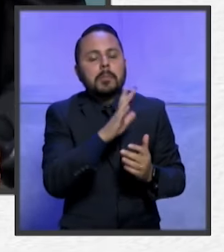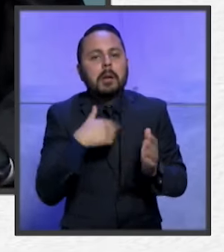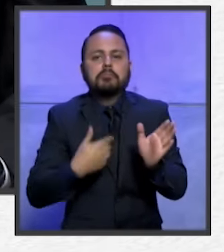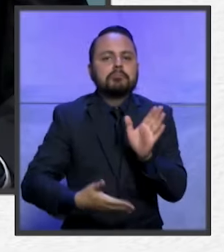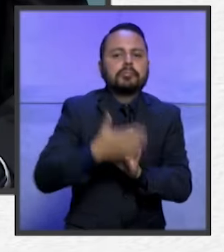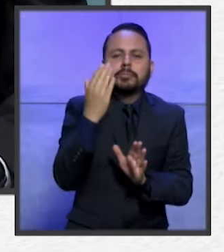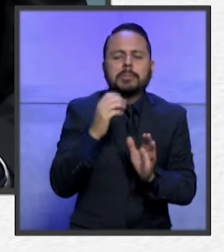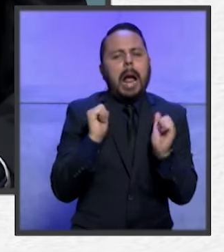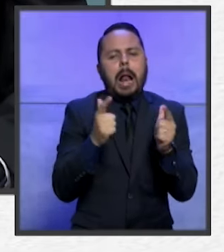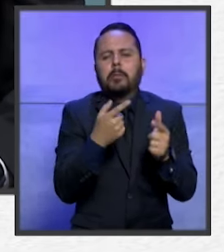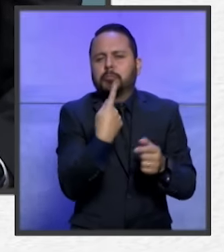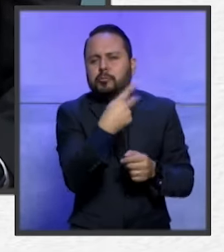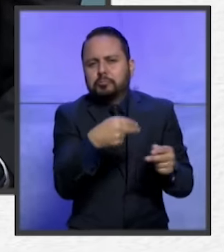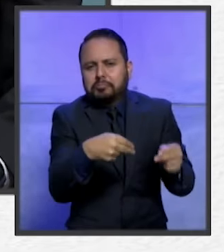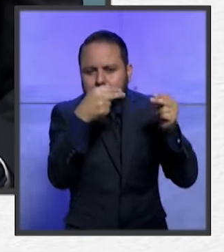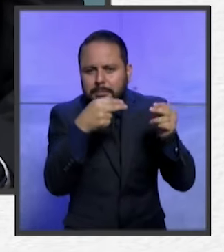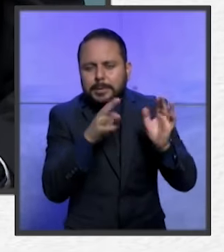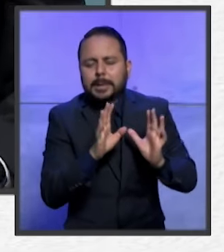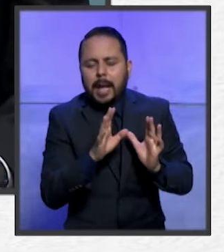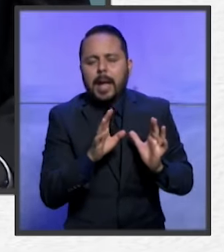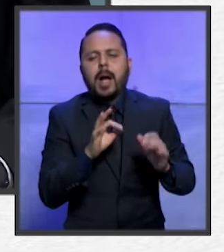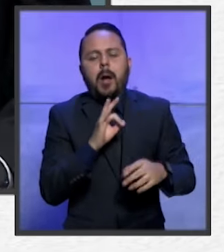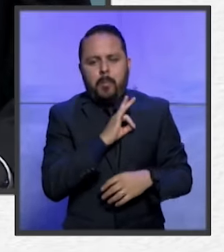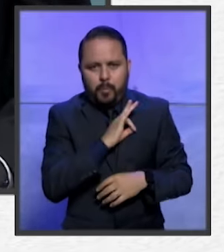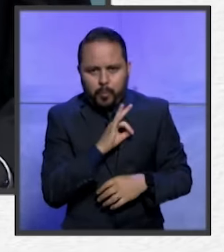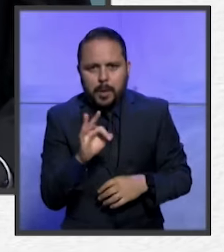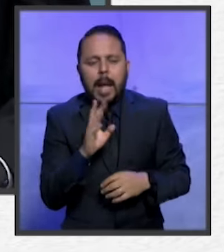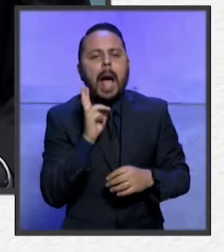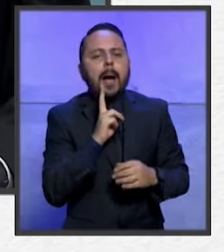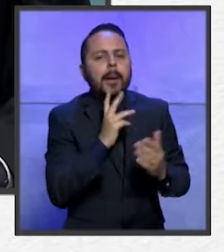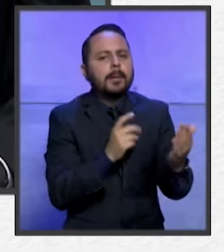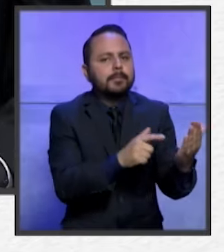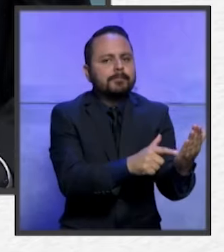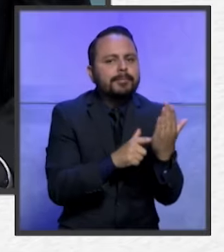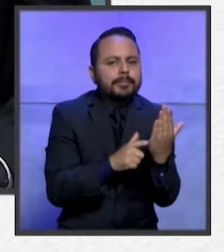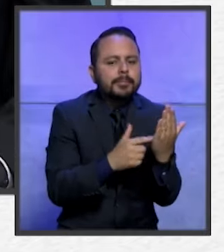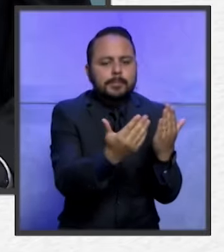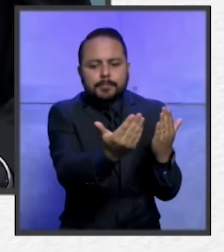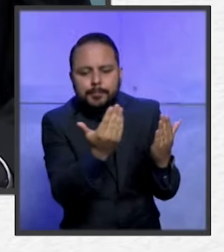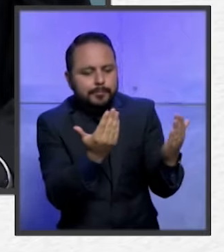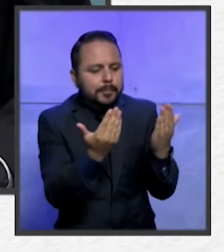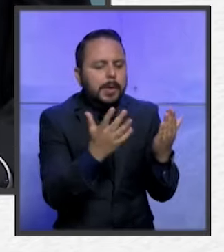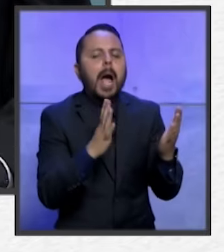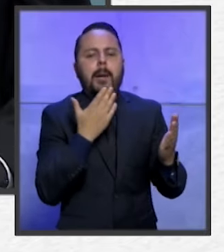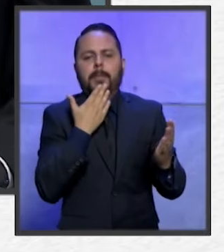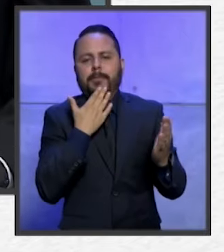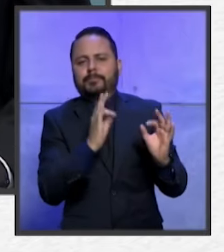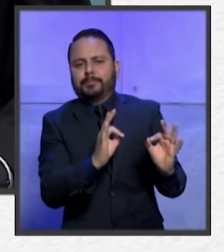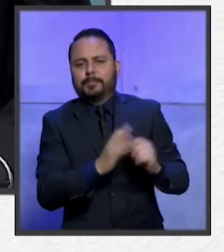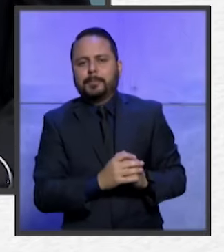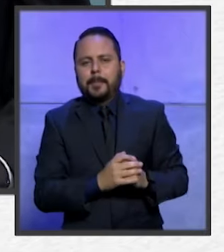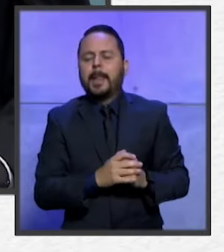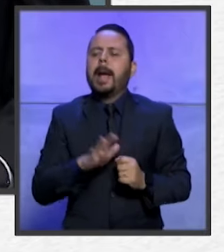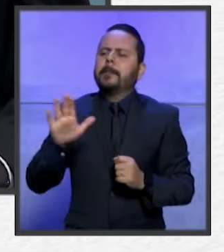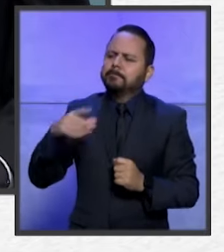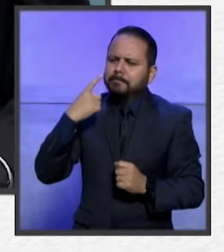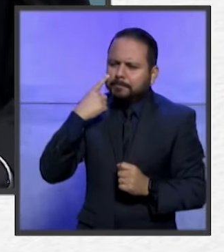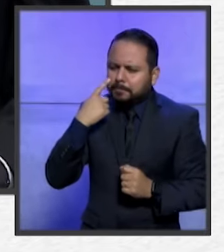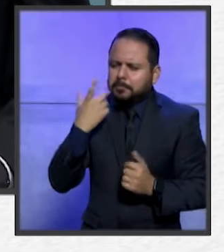solicitado días económicos alguna otra circunstancia se tiene que justificar eh puntualmente Fíjate que en